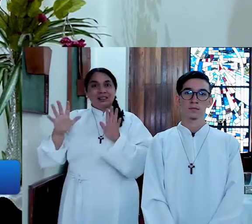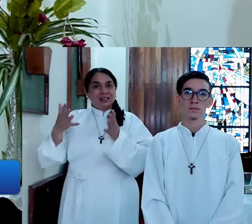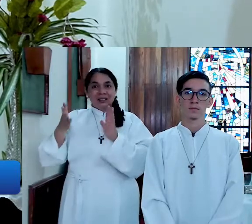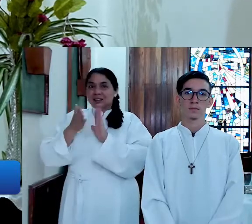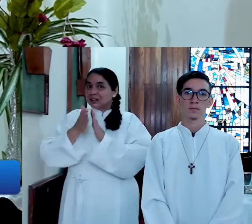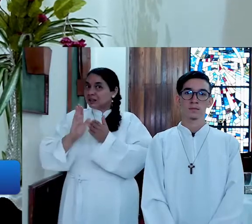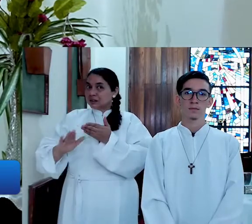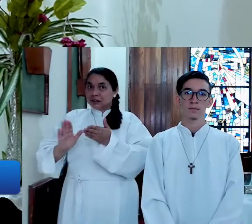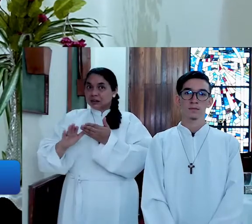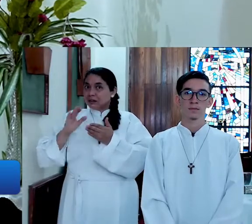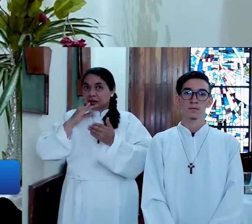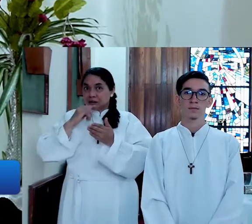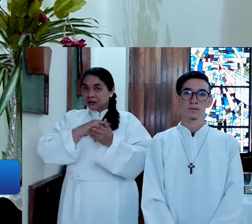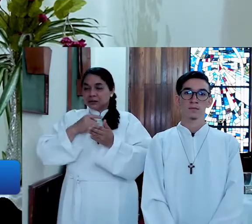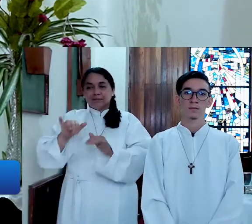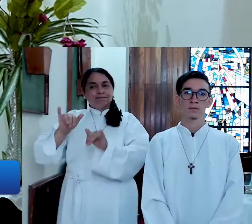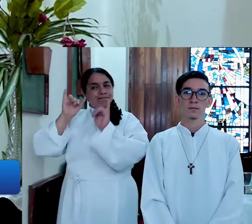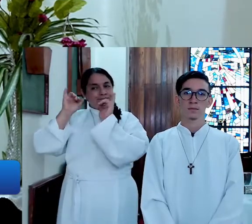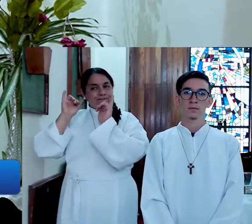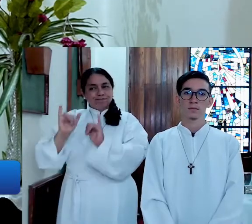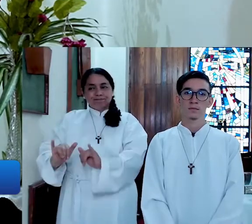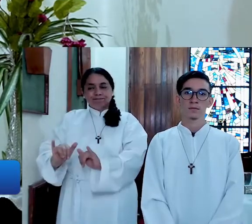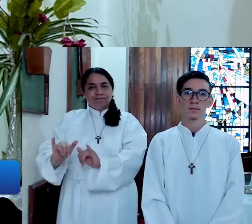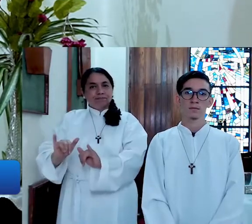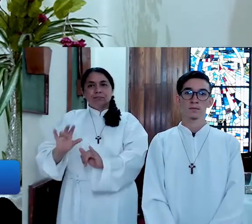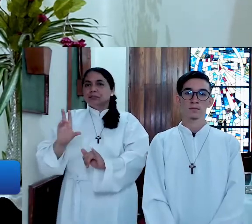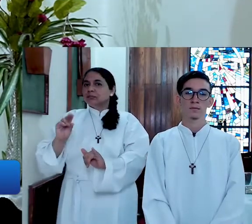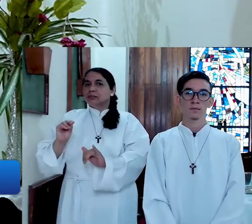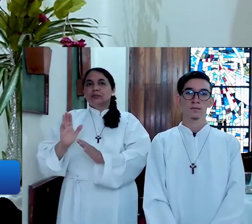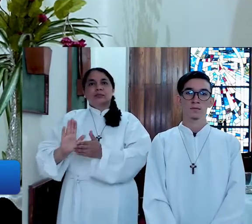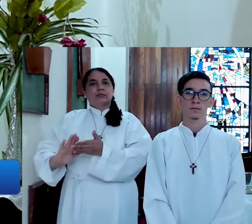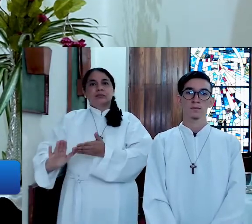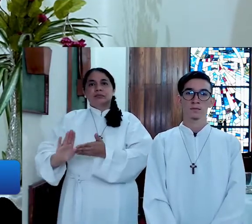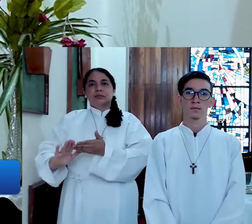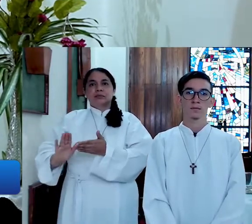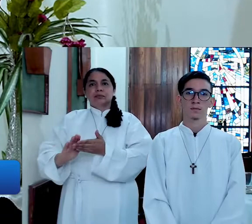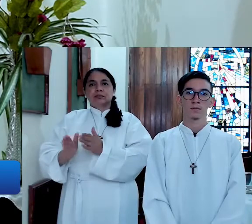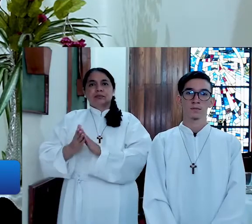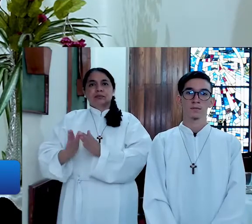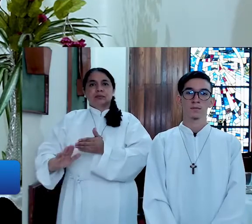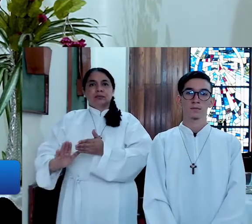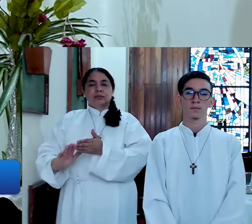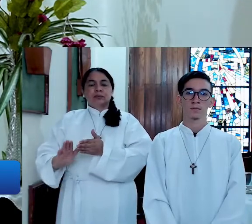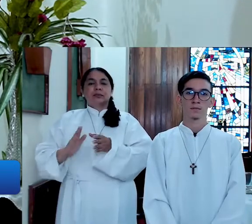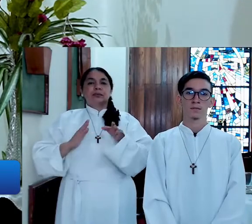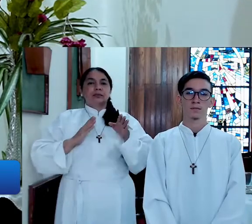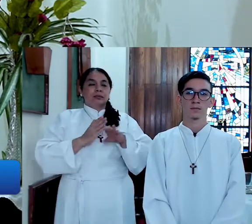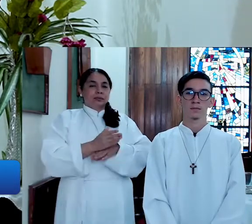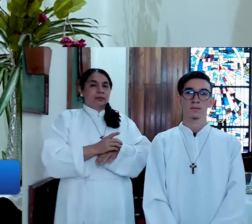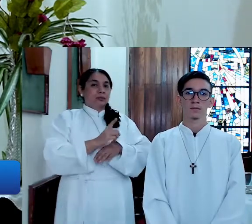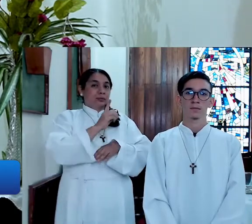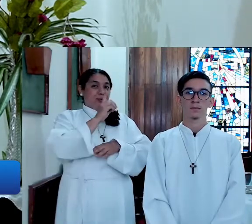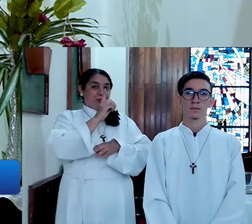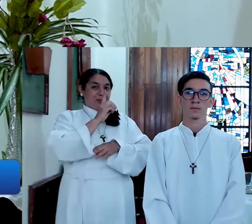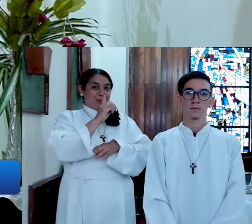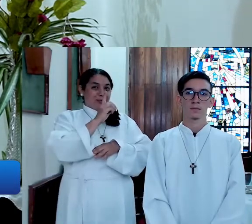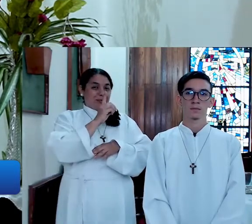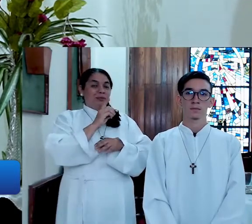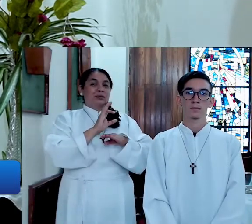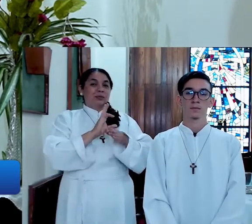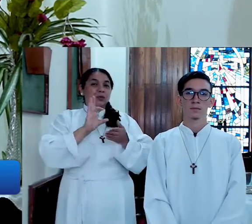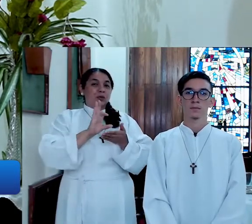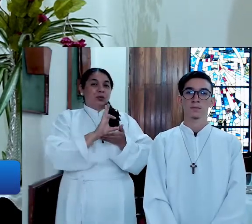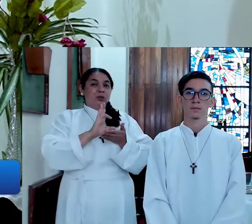perdonen, les quedarán sin perdonar. Tomás, uno de los doce, a